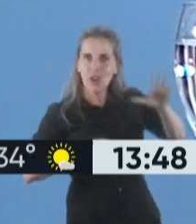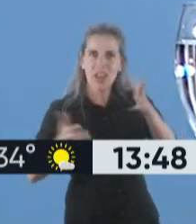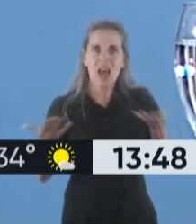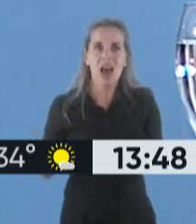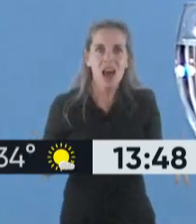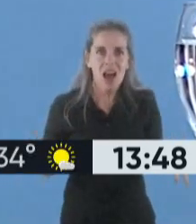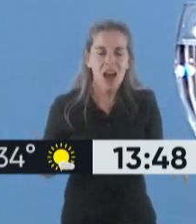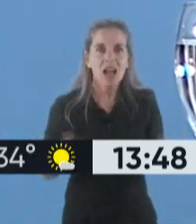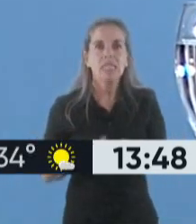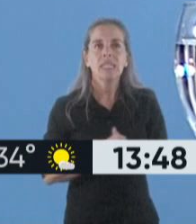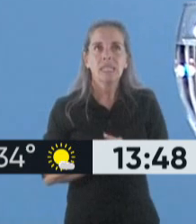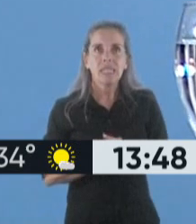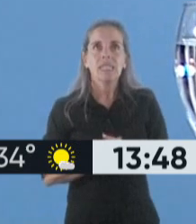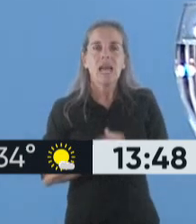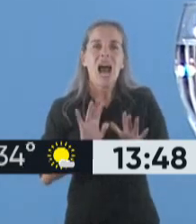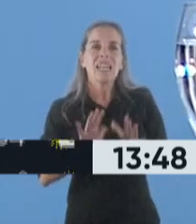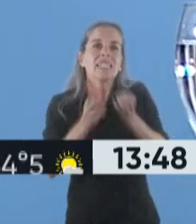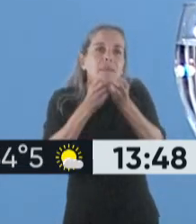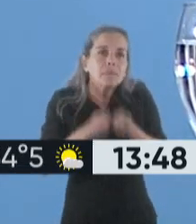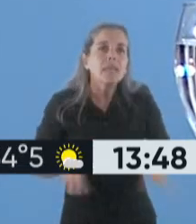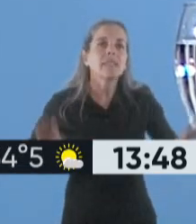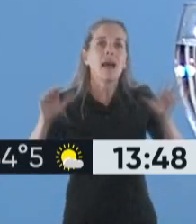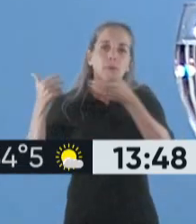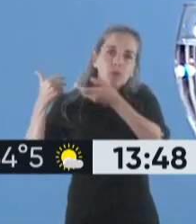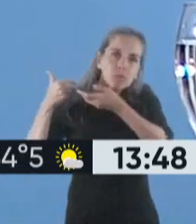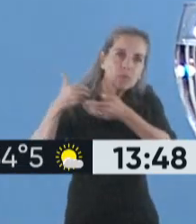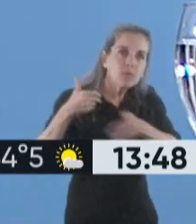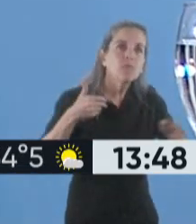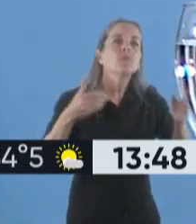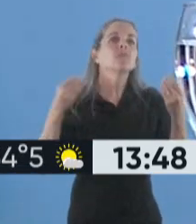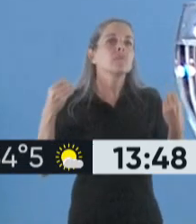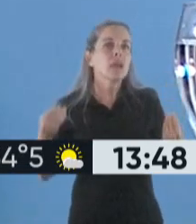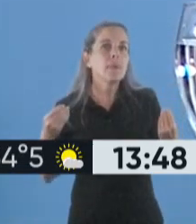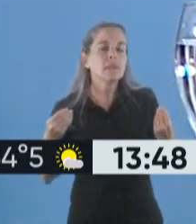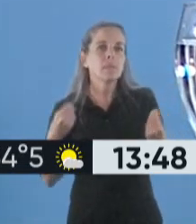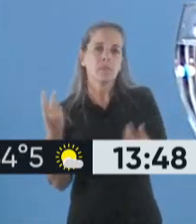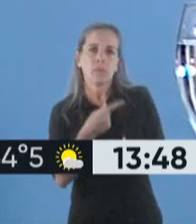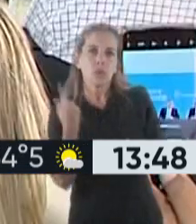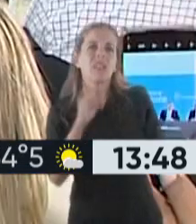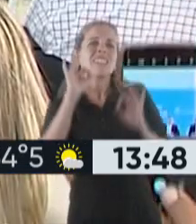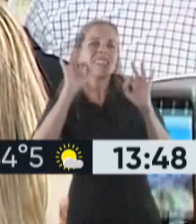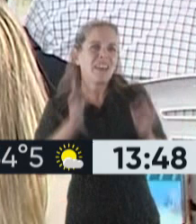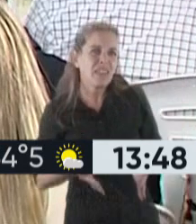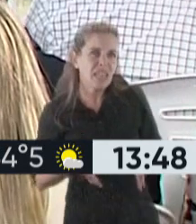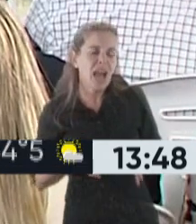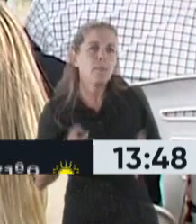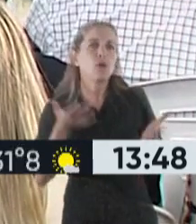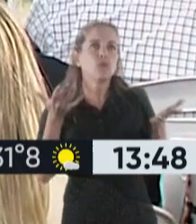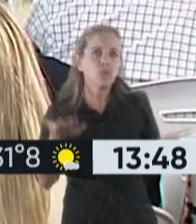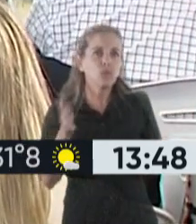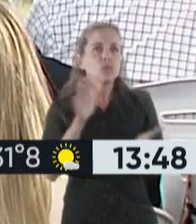Y bueno, y así largamos. Así largamos. Sabíamos que teníamos que hacer frente a la